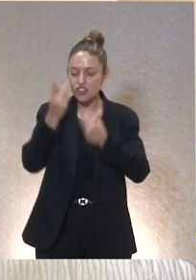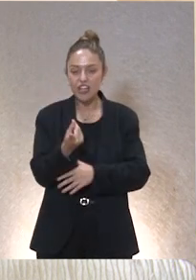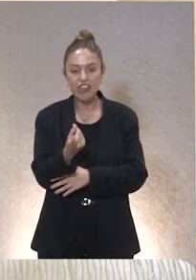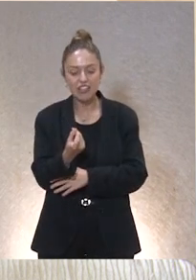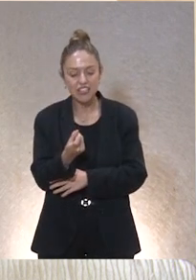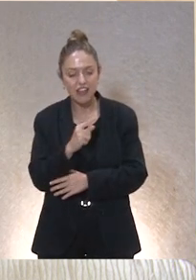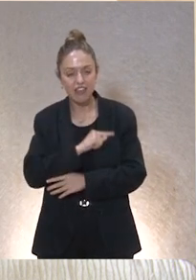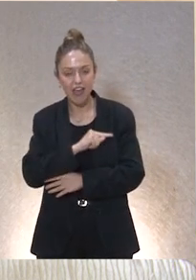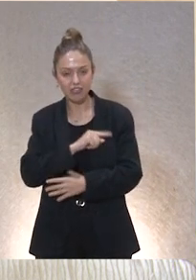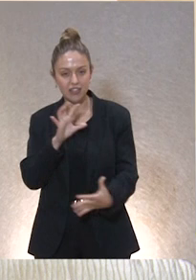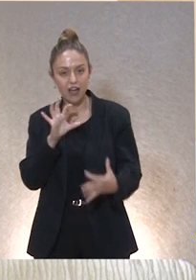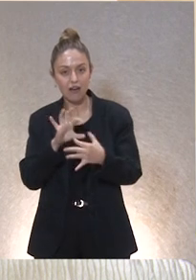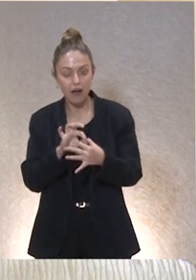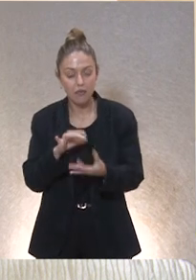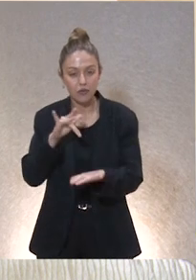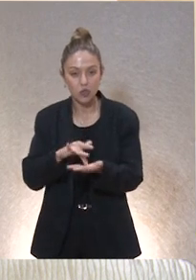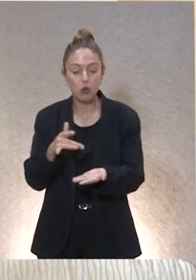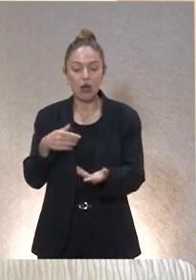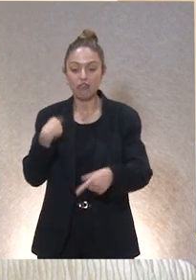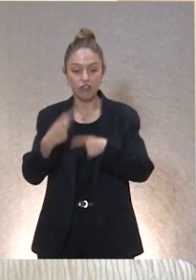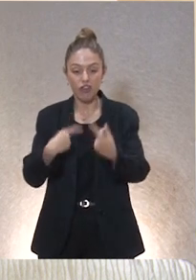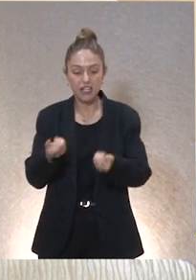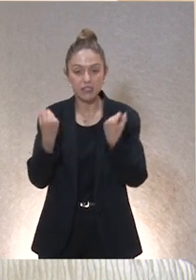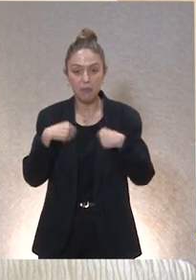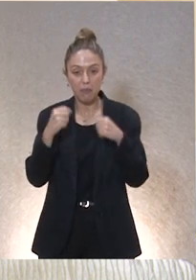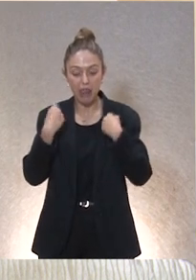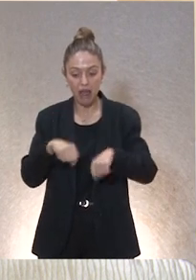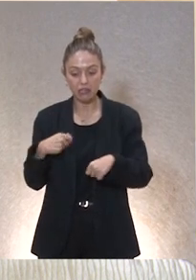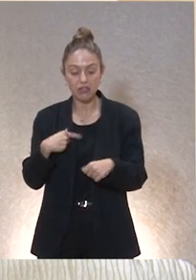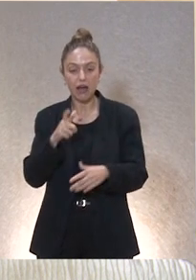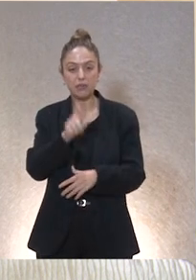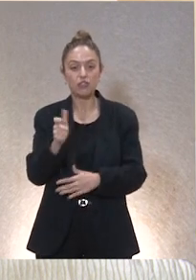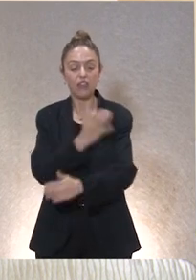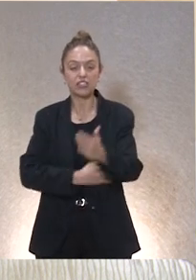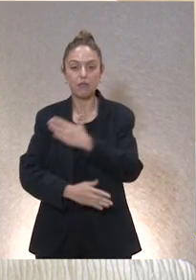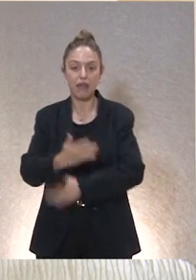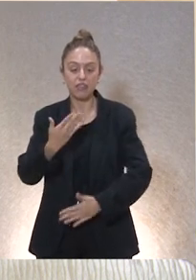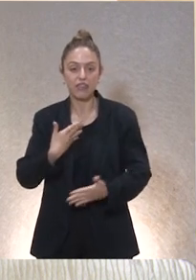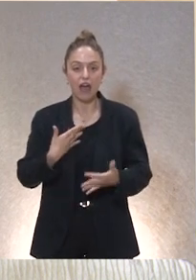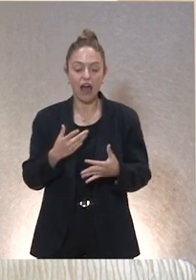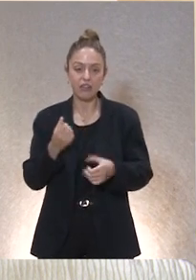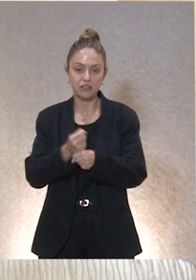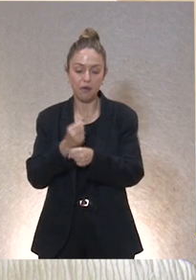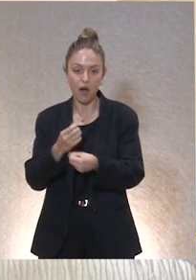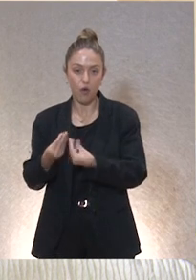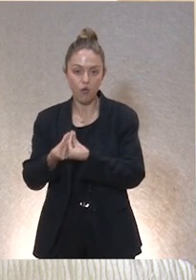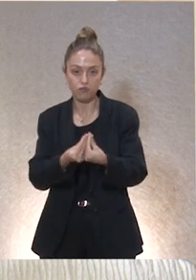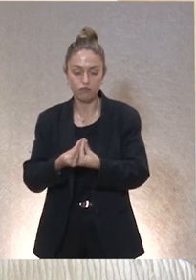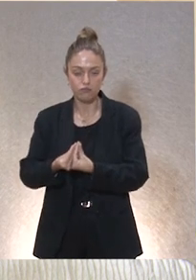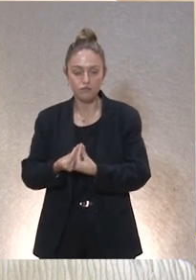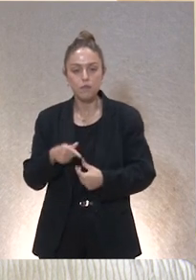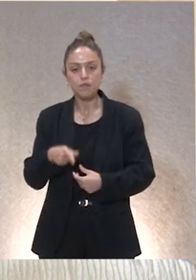ética que surgen en la práctica diaria del apoyo a las personas con discapacidad desde la conciencia acogedora de